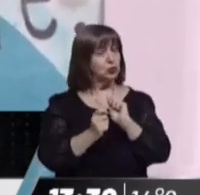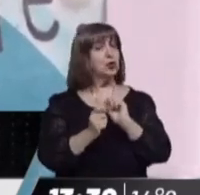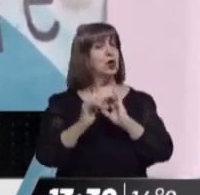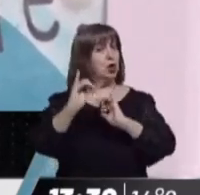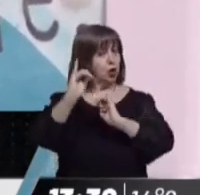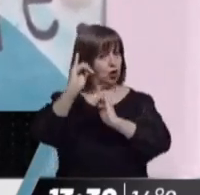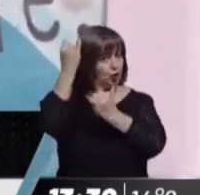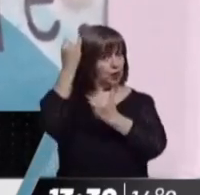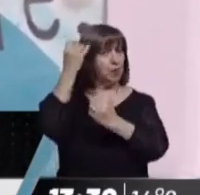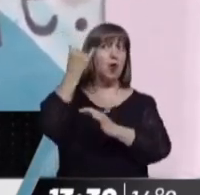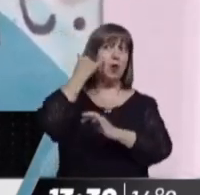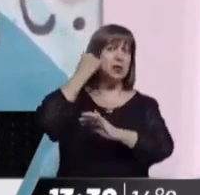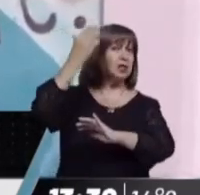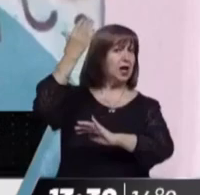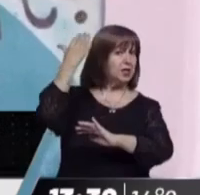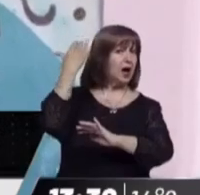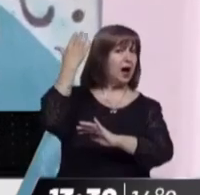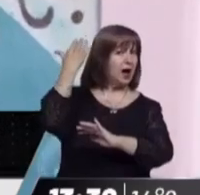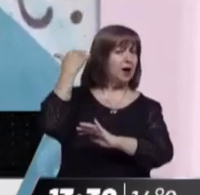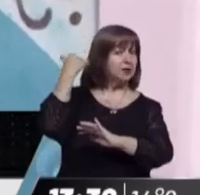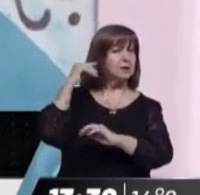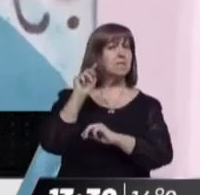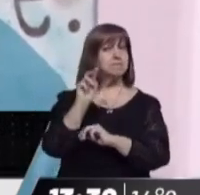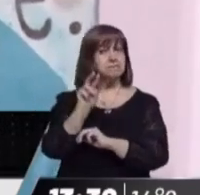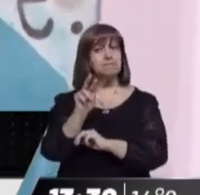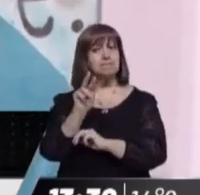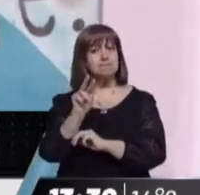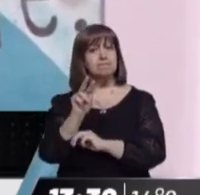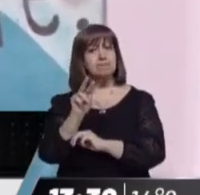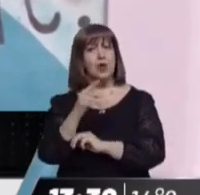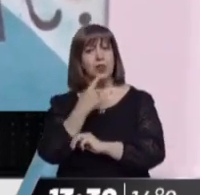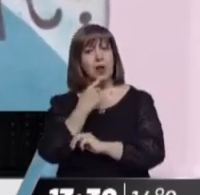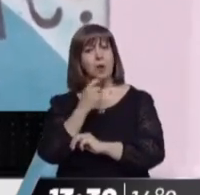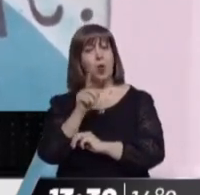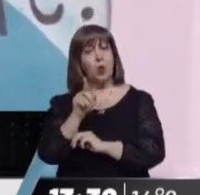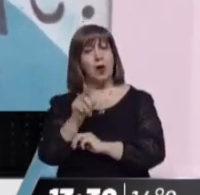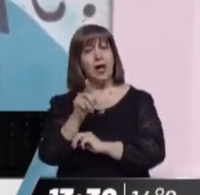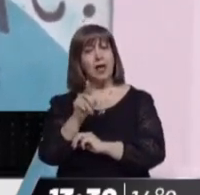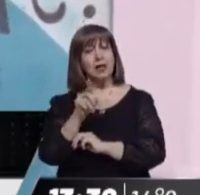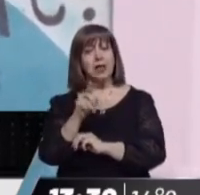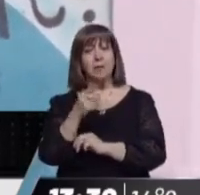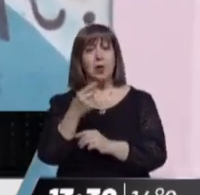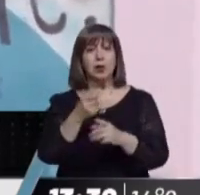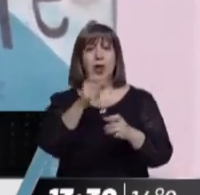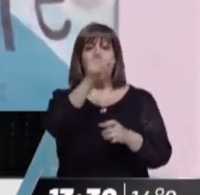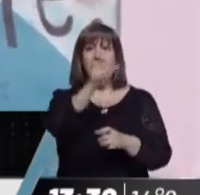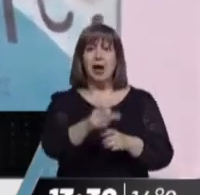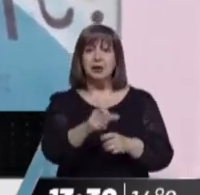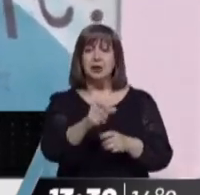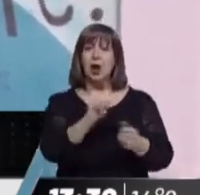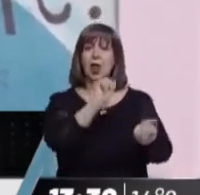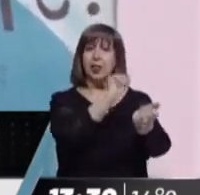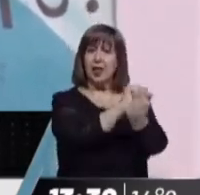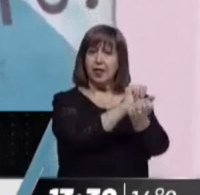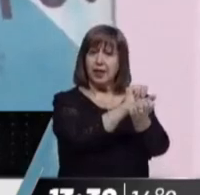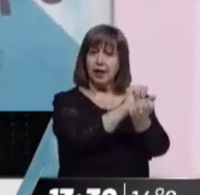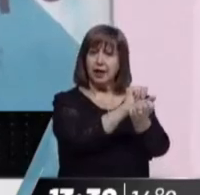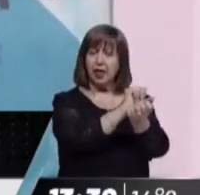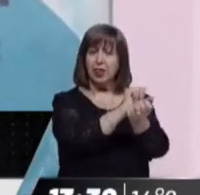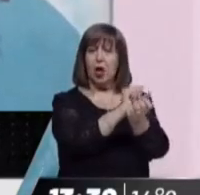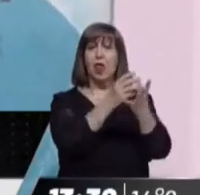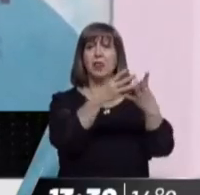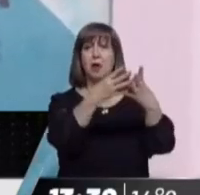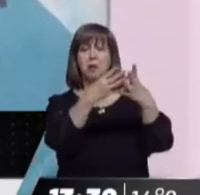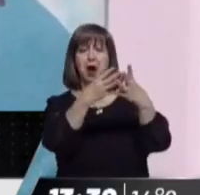advirtió en la provincia se advirtió Es que la reiteran es un indicador del mal funcionamiento de la